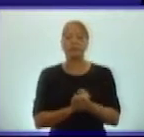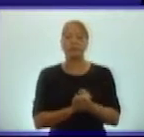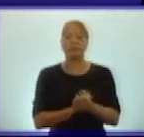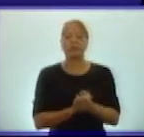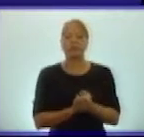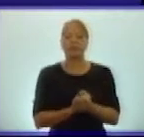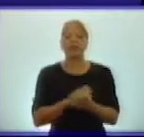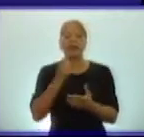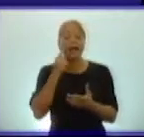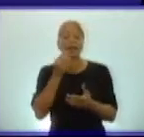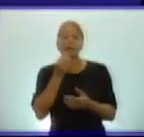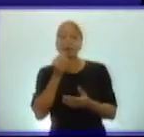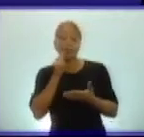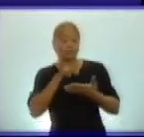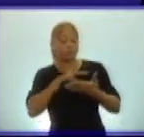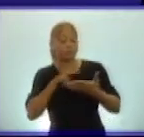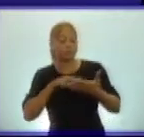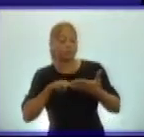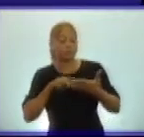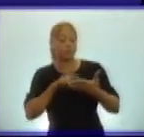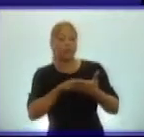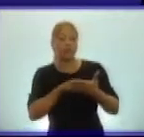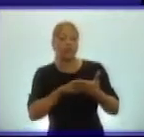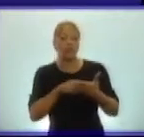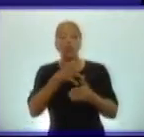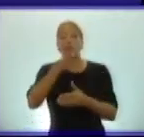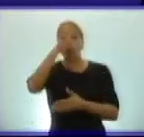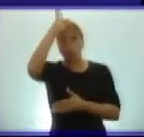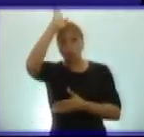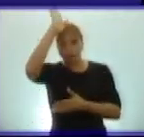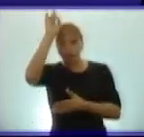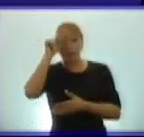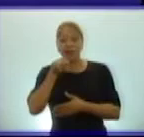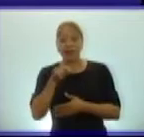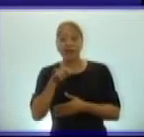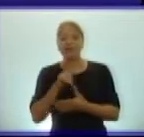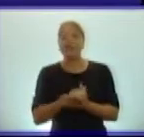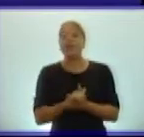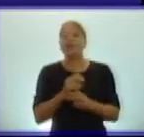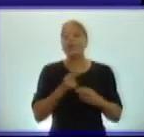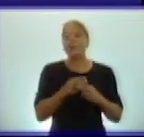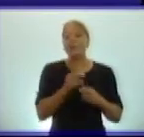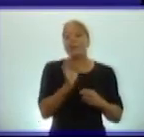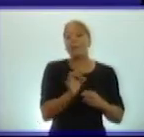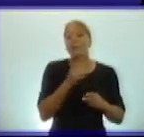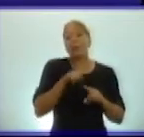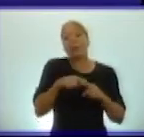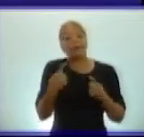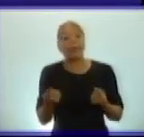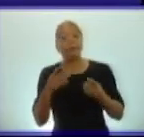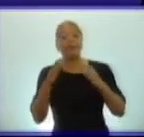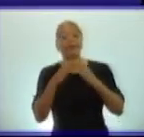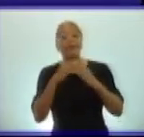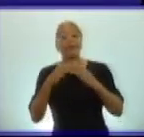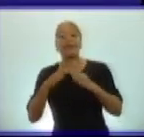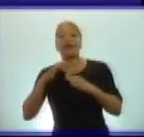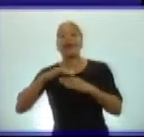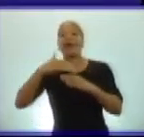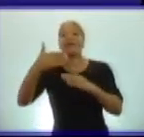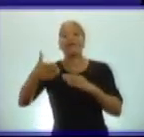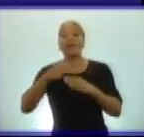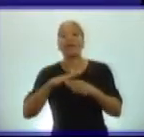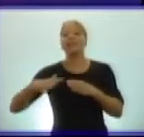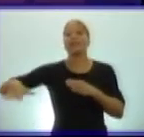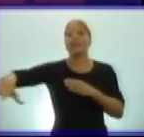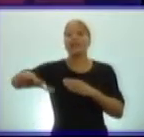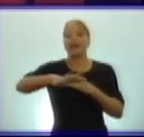Y pueden ver allí que los romanos llamaban bárbaros los hermanos porque vivían fuera del alcance del litoral